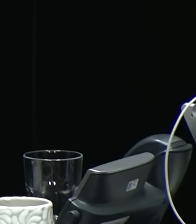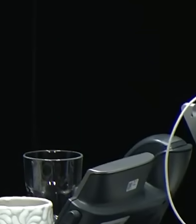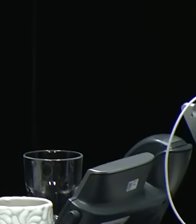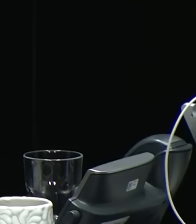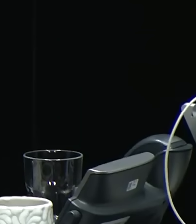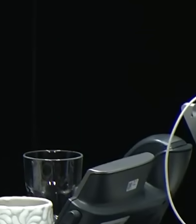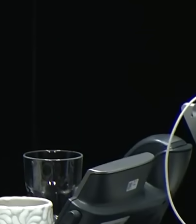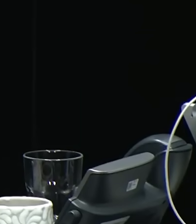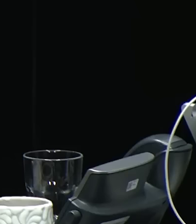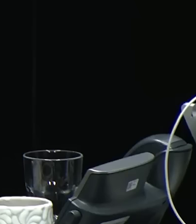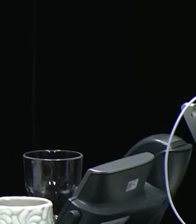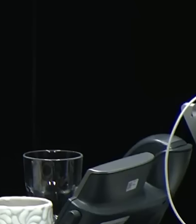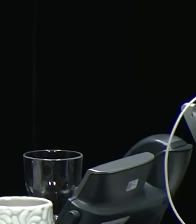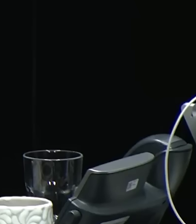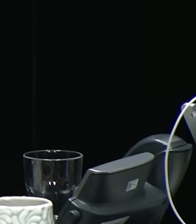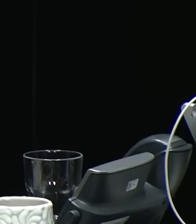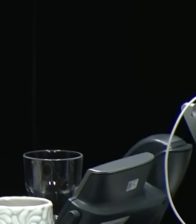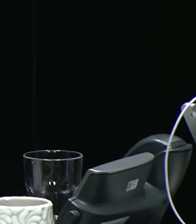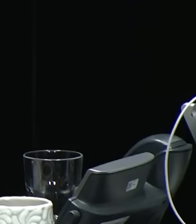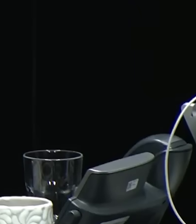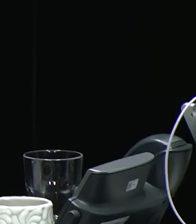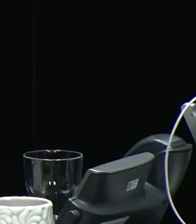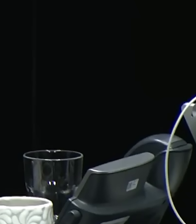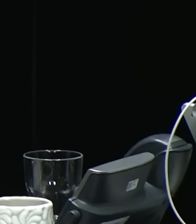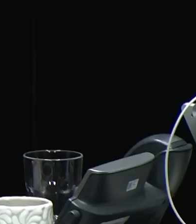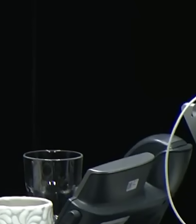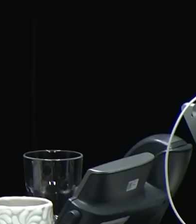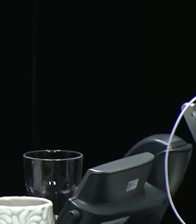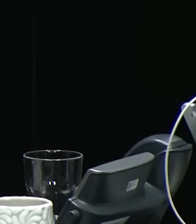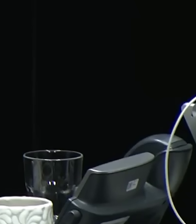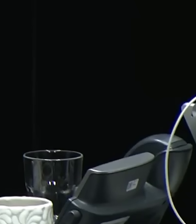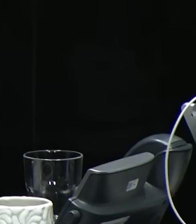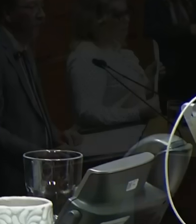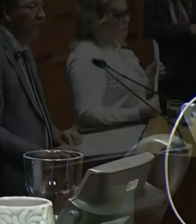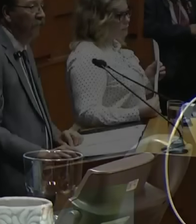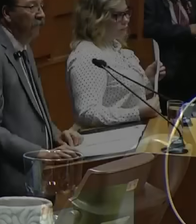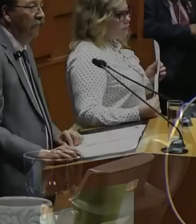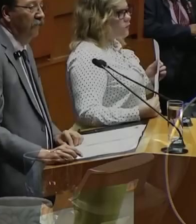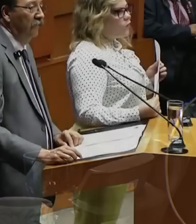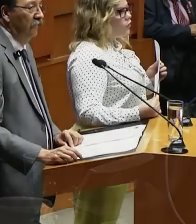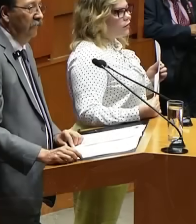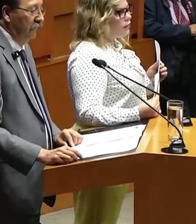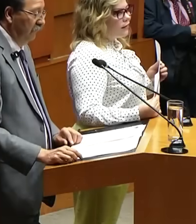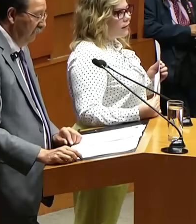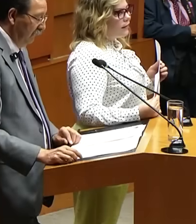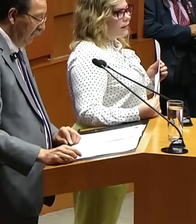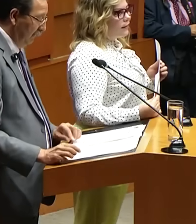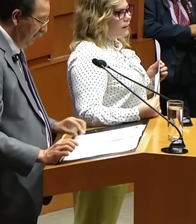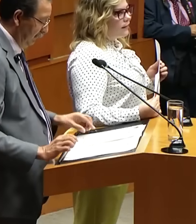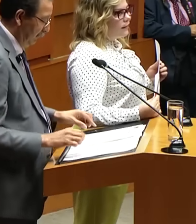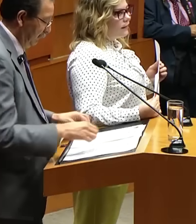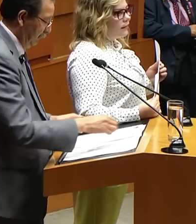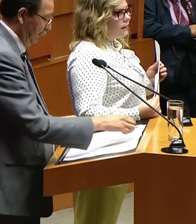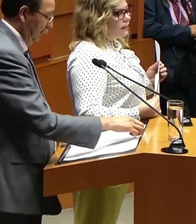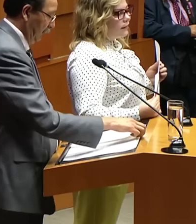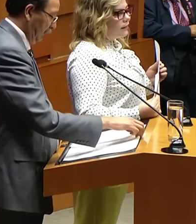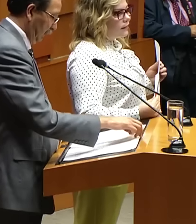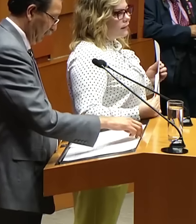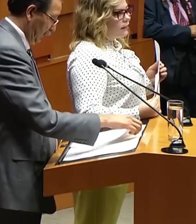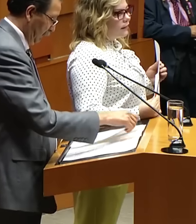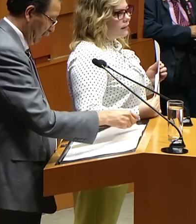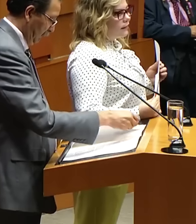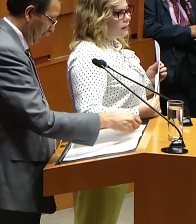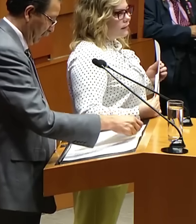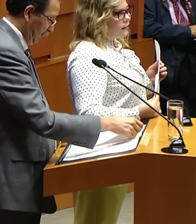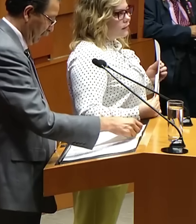se agotaron. Eso fue lo que acordamos. Son sus reglas, presidente. No, no son mis reglas. Yo no pongo ninguna regla.